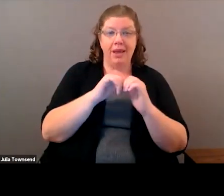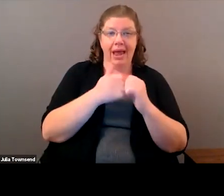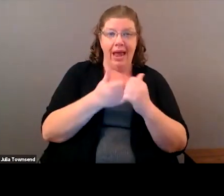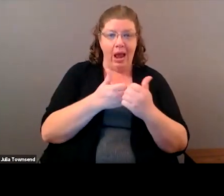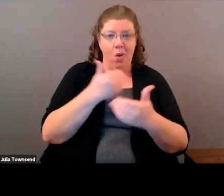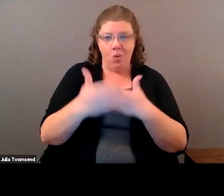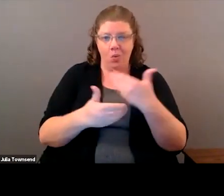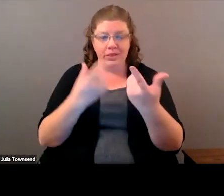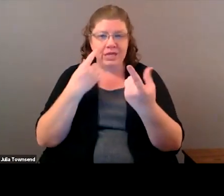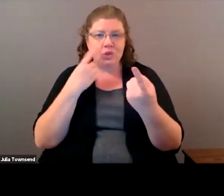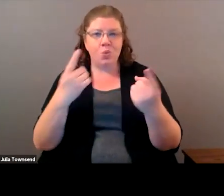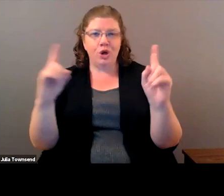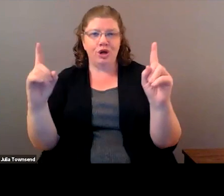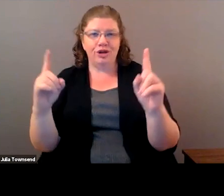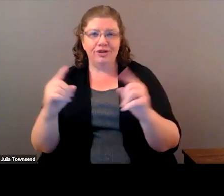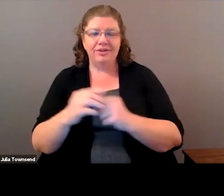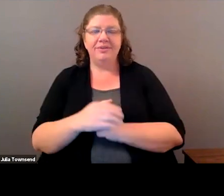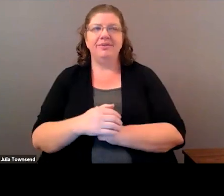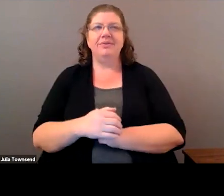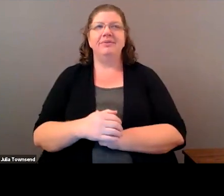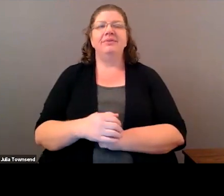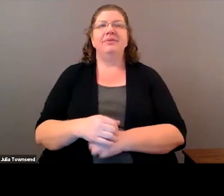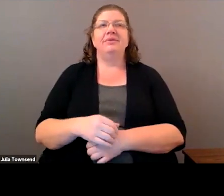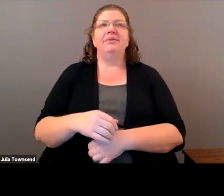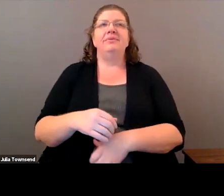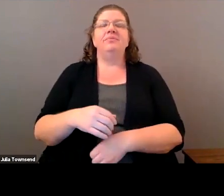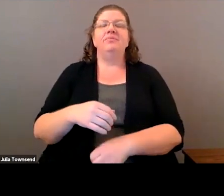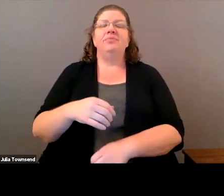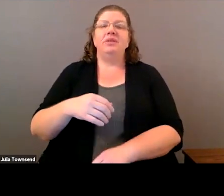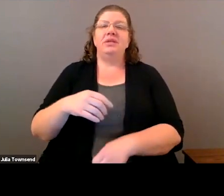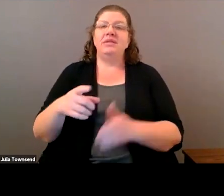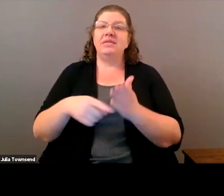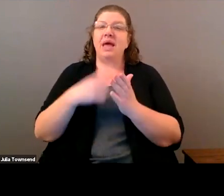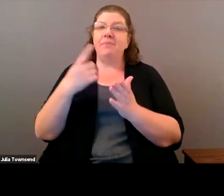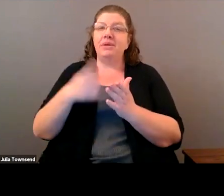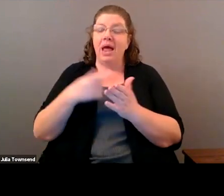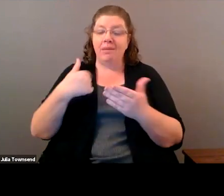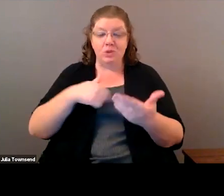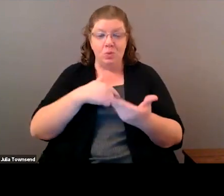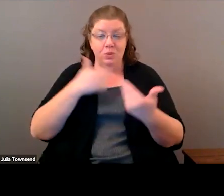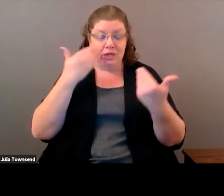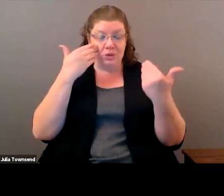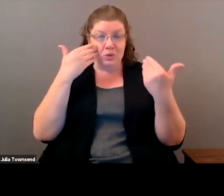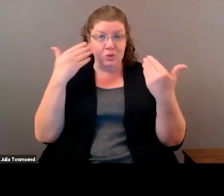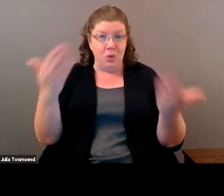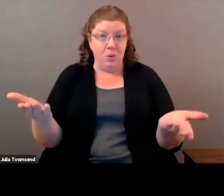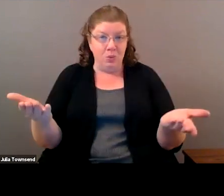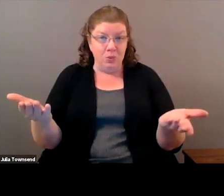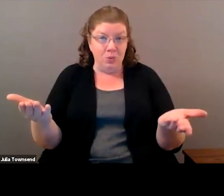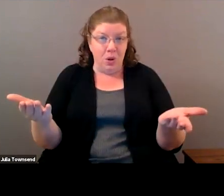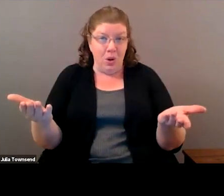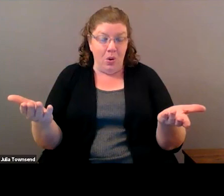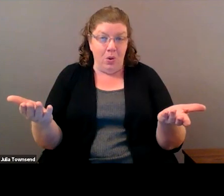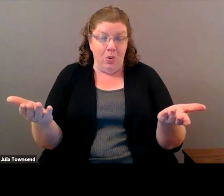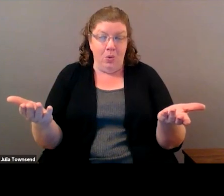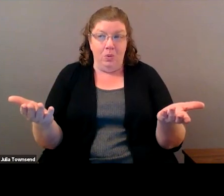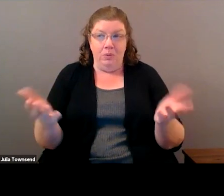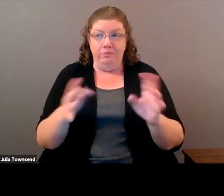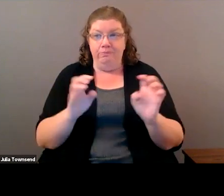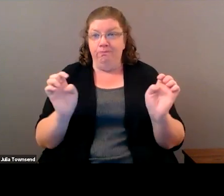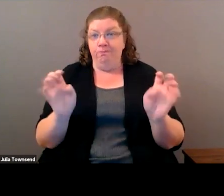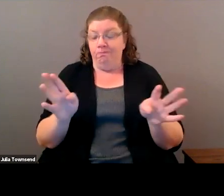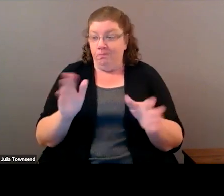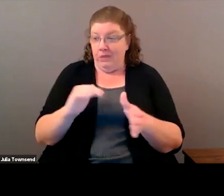A veces no sabemos si se le está haciendo a nuestro alumno un plan adecuado